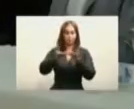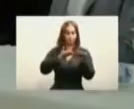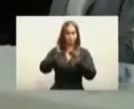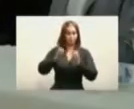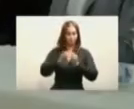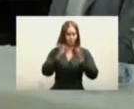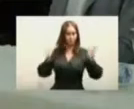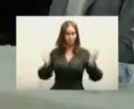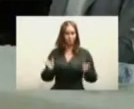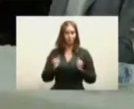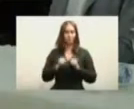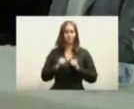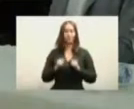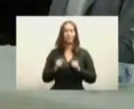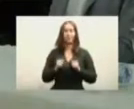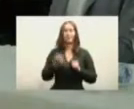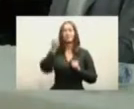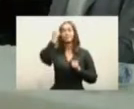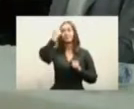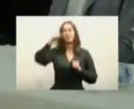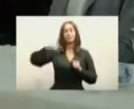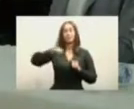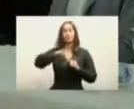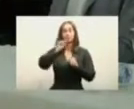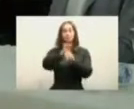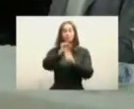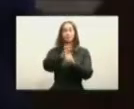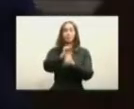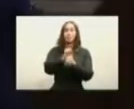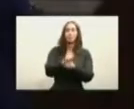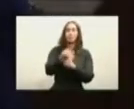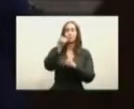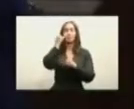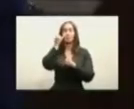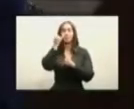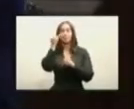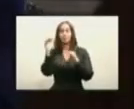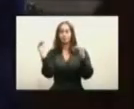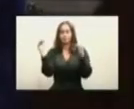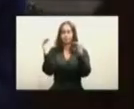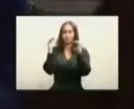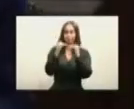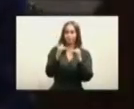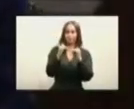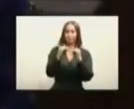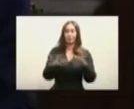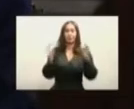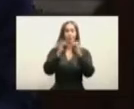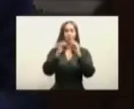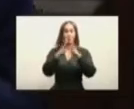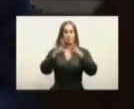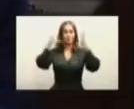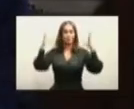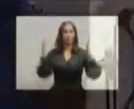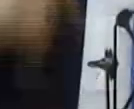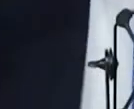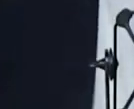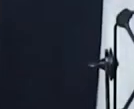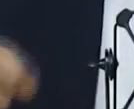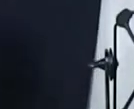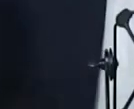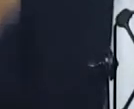decirme a mí que soy el que pagó los impuestos a mí no hay el yang sino a mí como población como sociedad